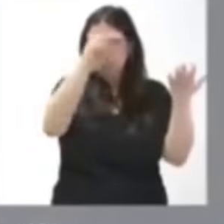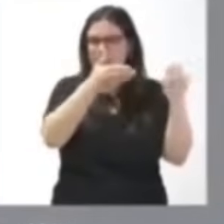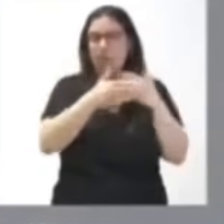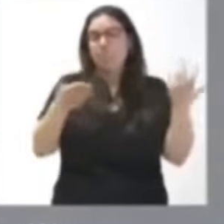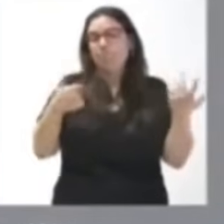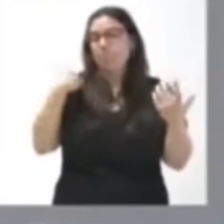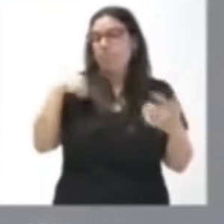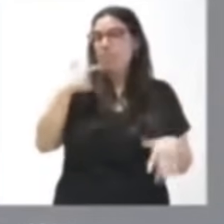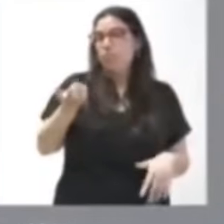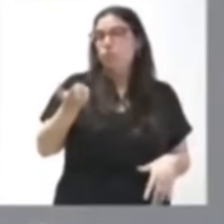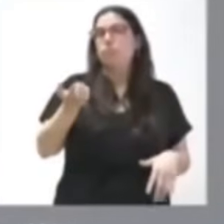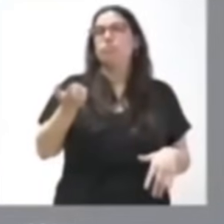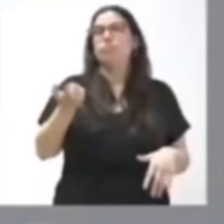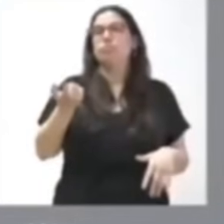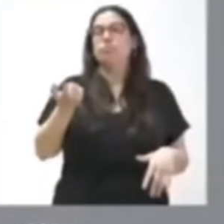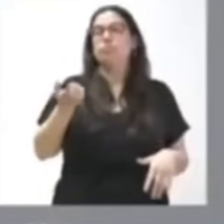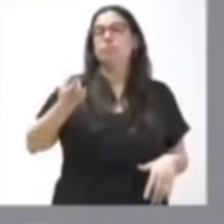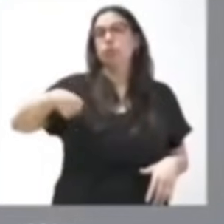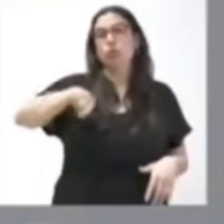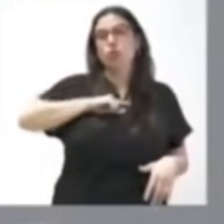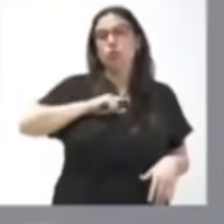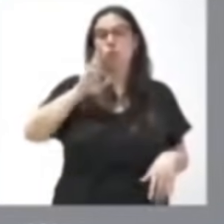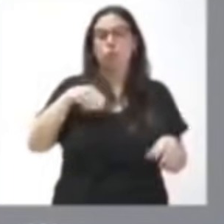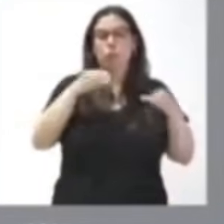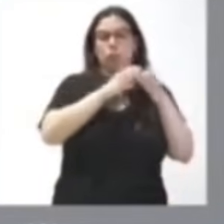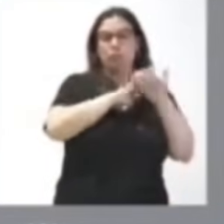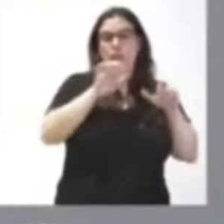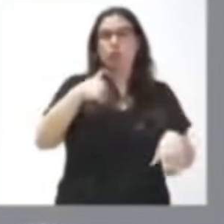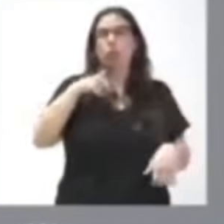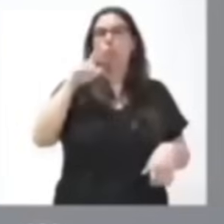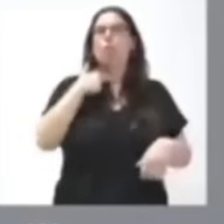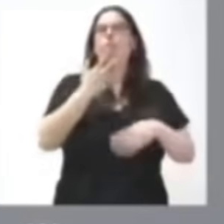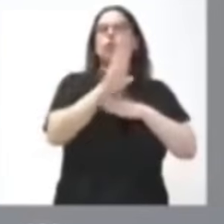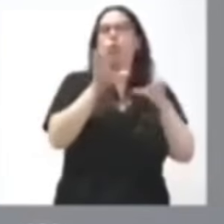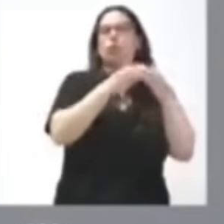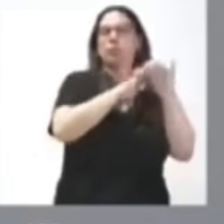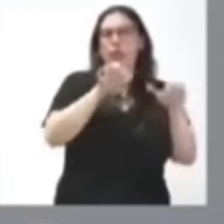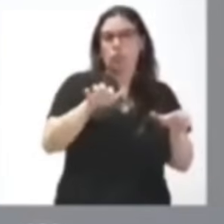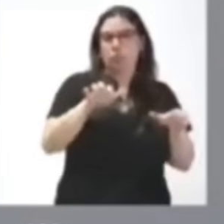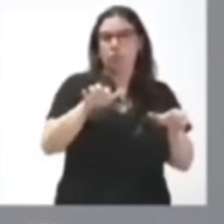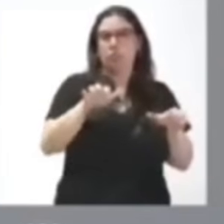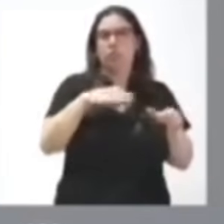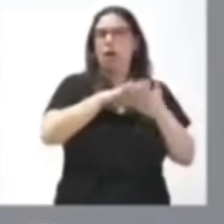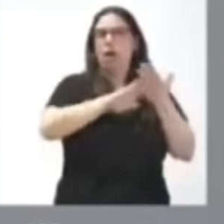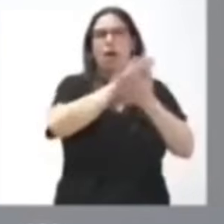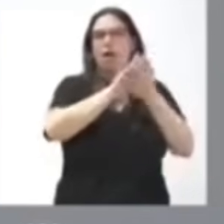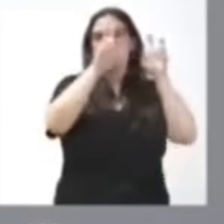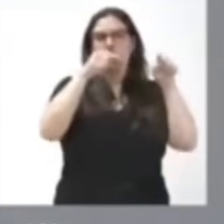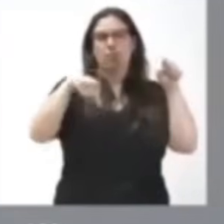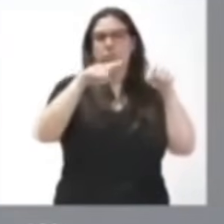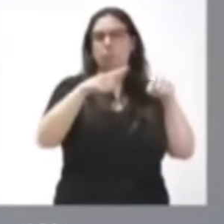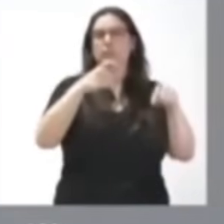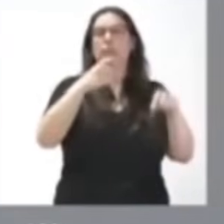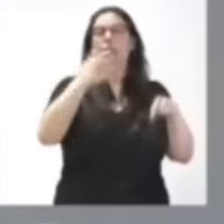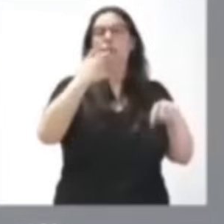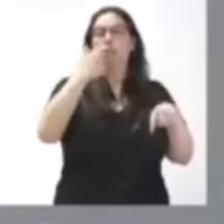señalado, nosotros somos la Junta de Castilla y León, yo soy el portavoz de la Junta de Castilla y León y como portavoz de la Junta de Castilla y León le puedo confirmar que cuando el presidente